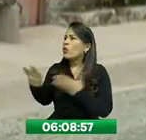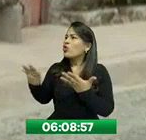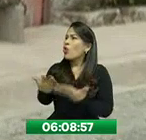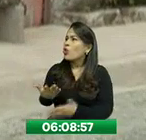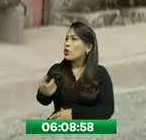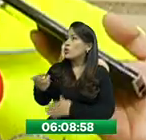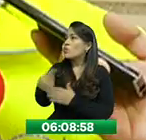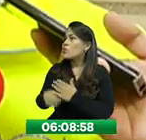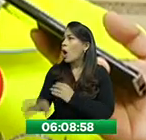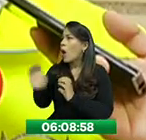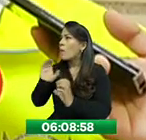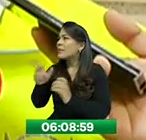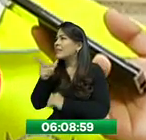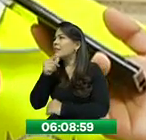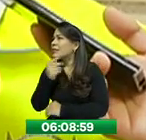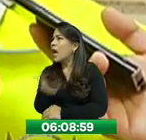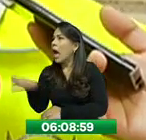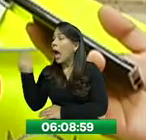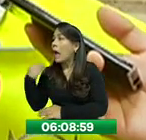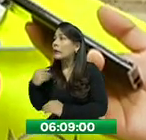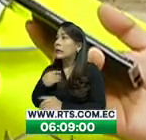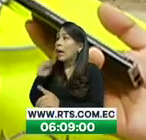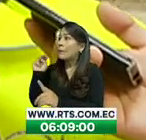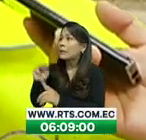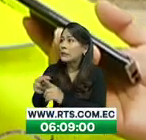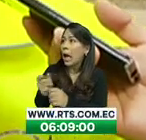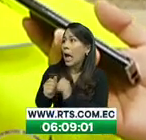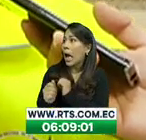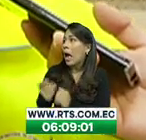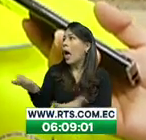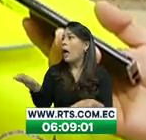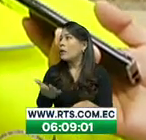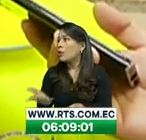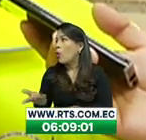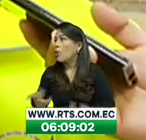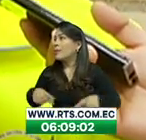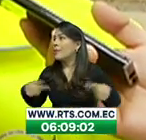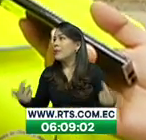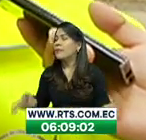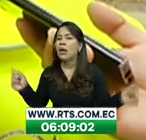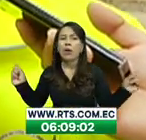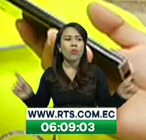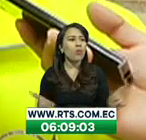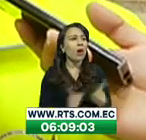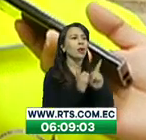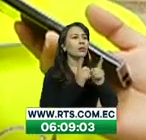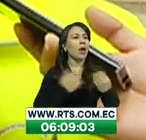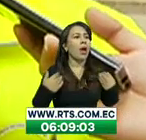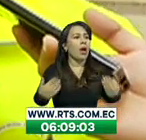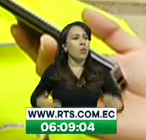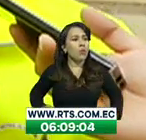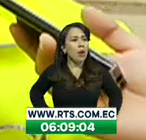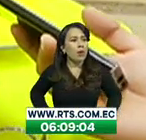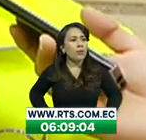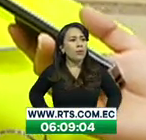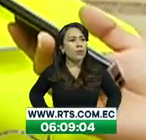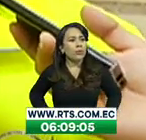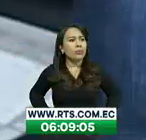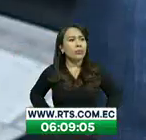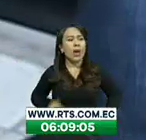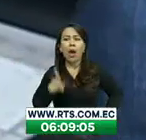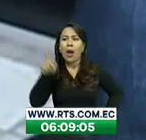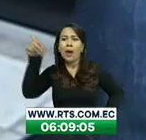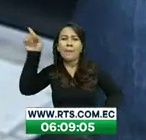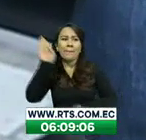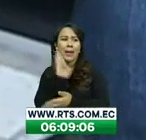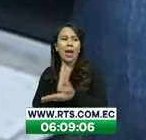luego tomar conocimiento de que se encontró parte de su cuerpo en Sergio Toral.